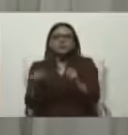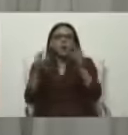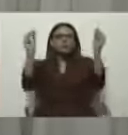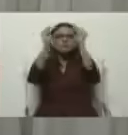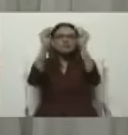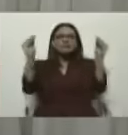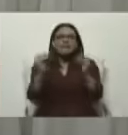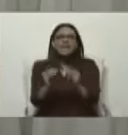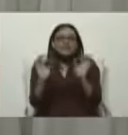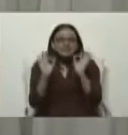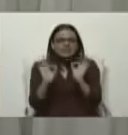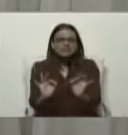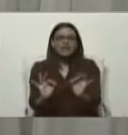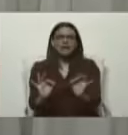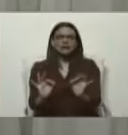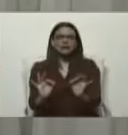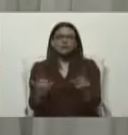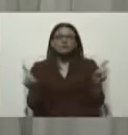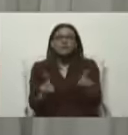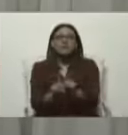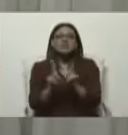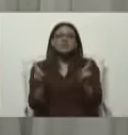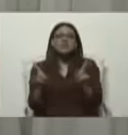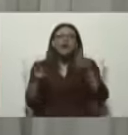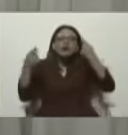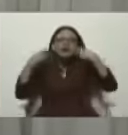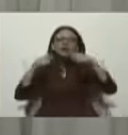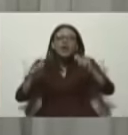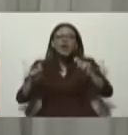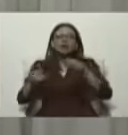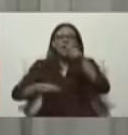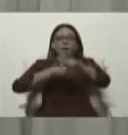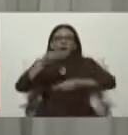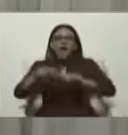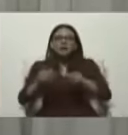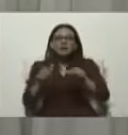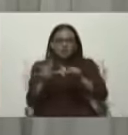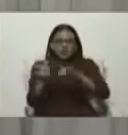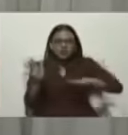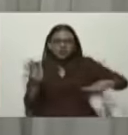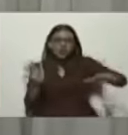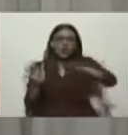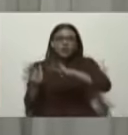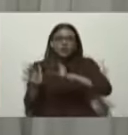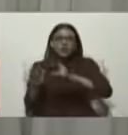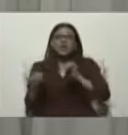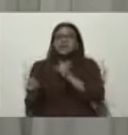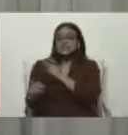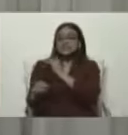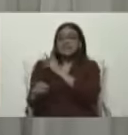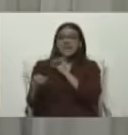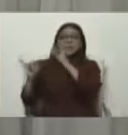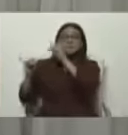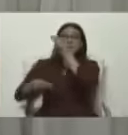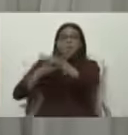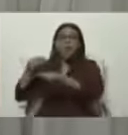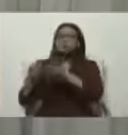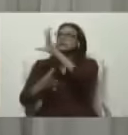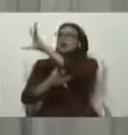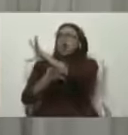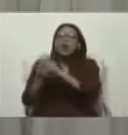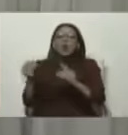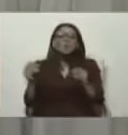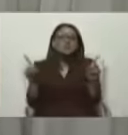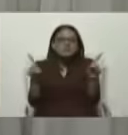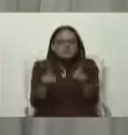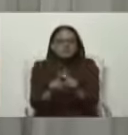exactamente lo mismo que trató e hizo parcialmente Augusto Pinochet en Chile, es exactamente